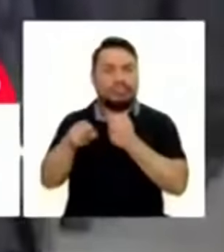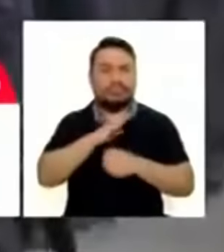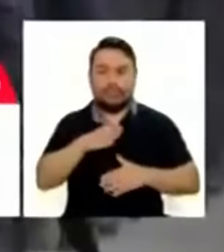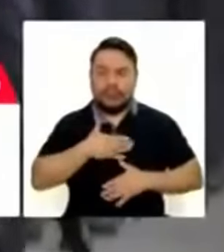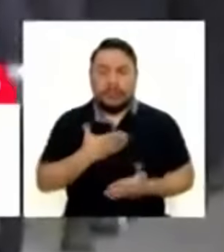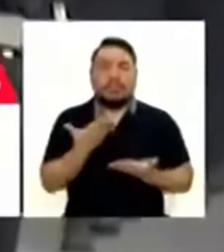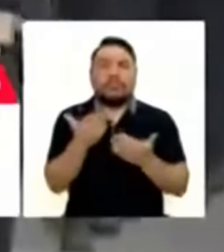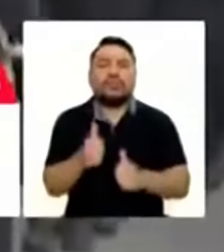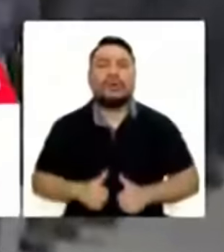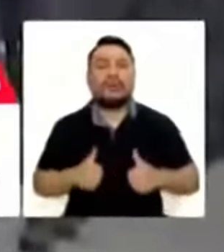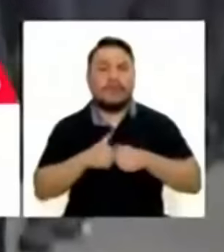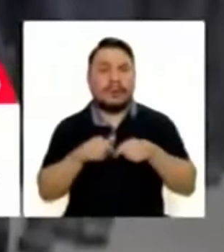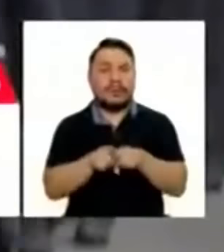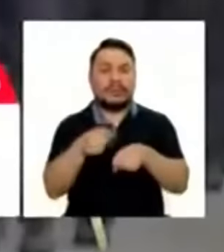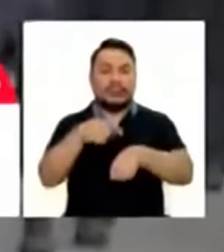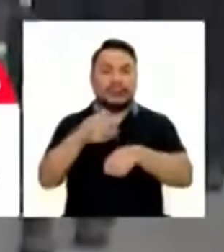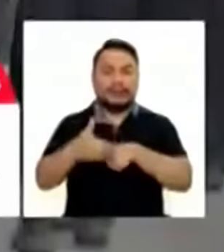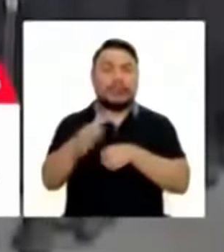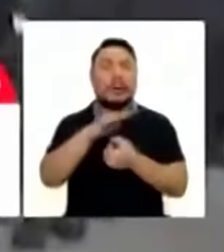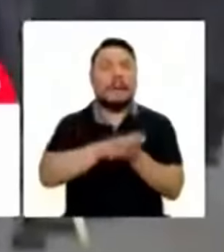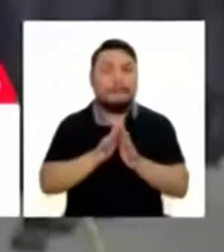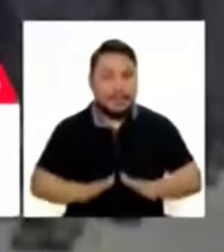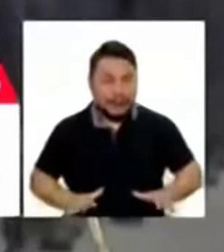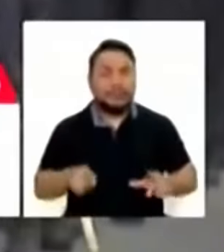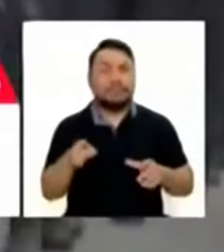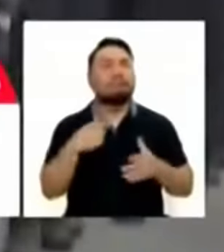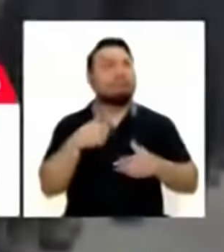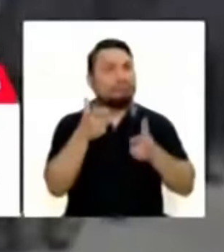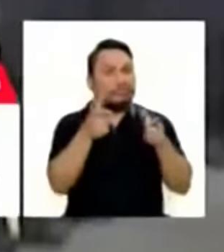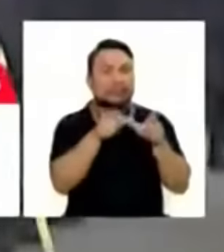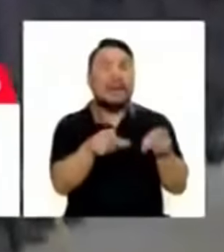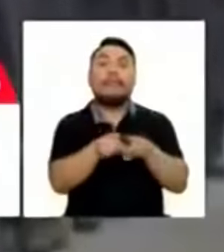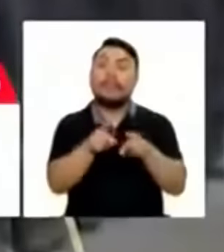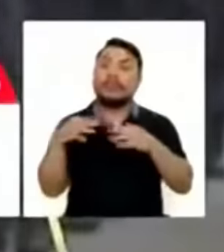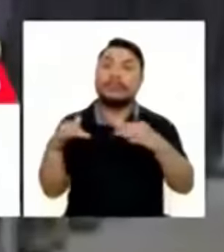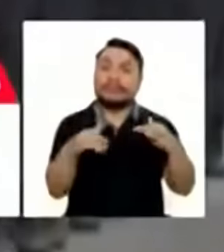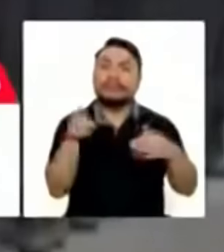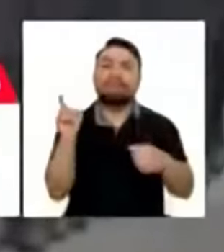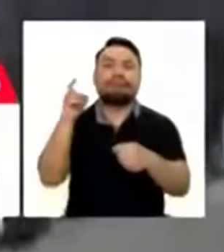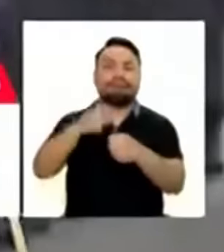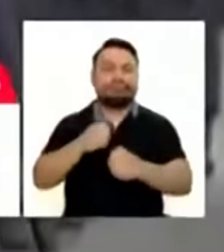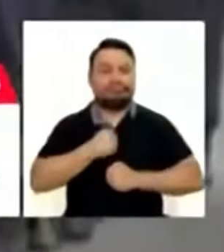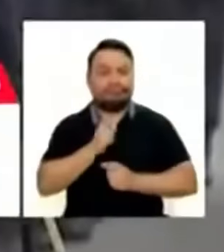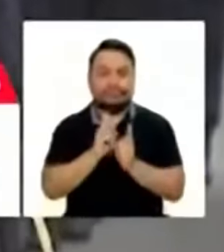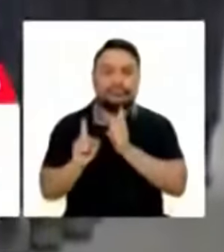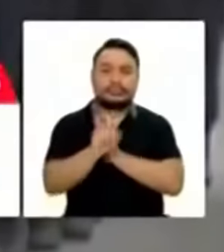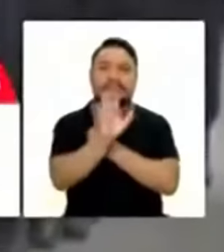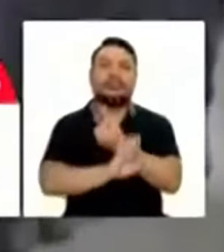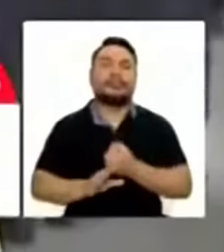misiones, tanto en época de paz como de guerra, con un alto grado de moral y preparación.